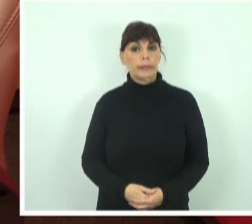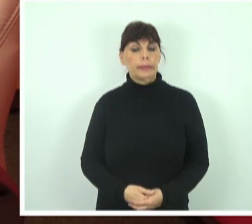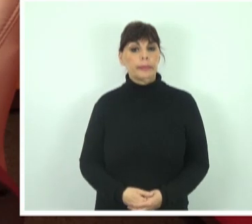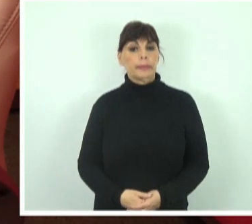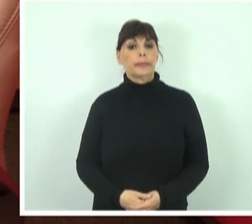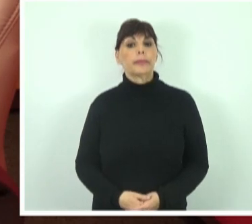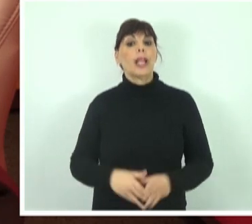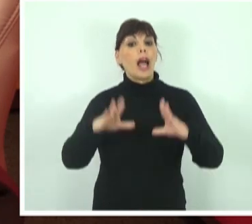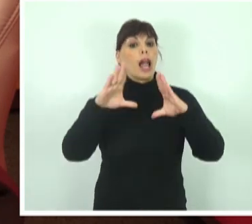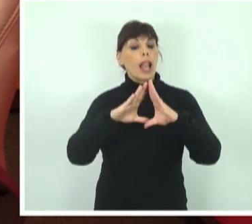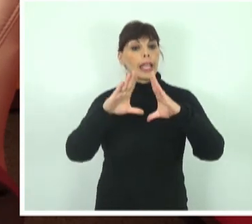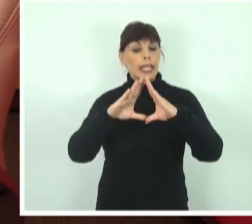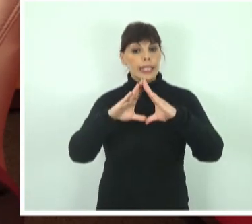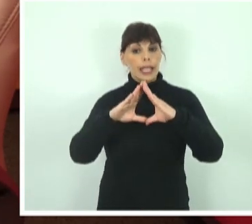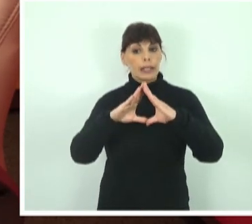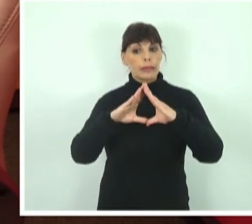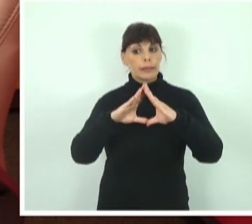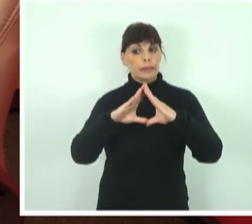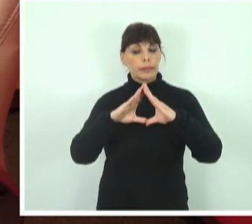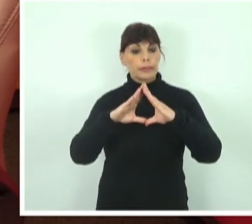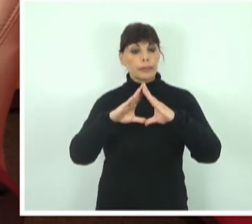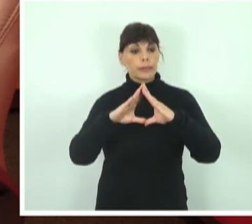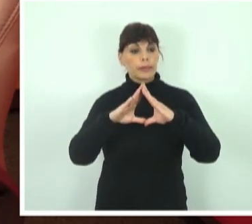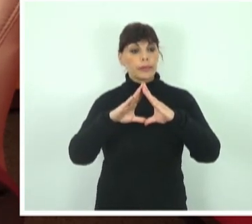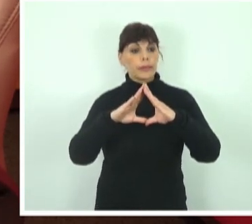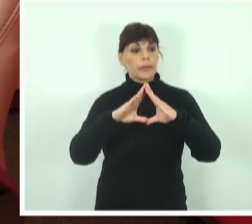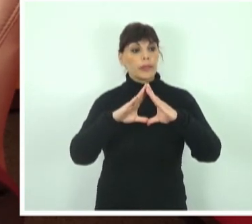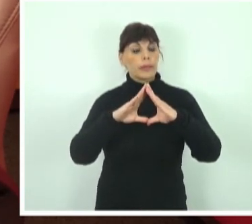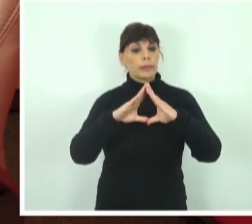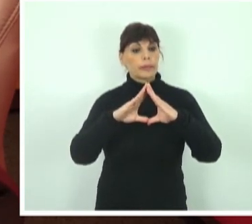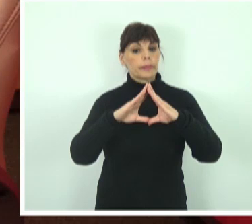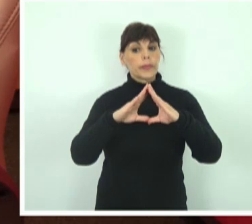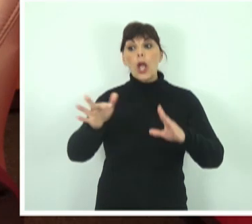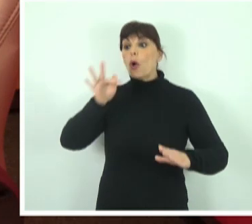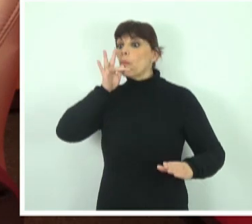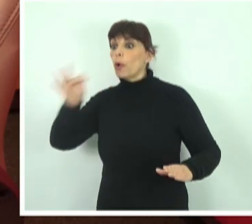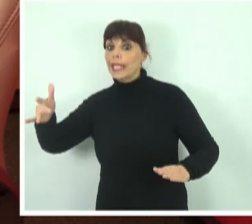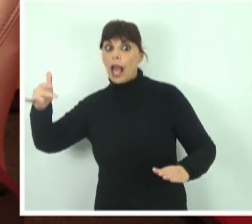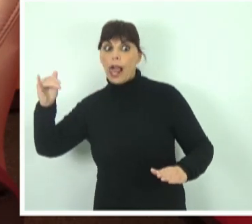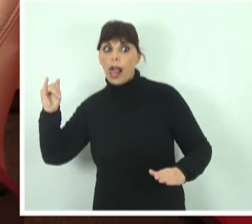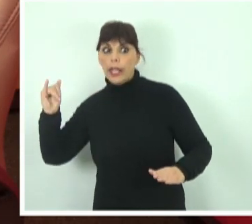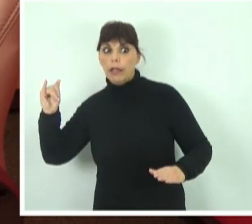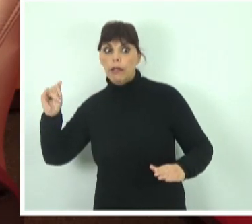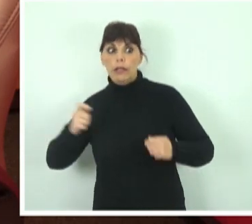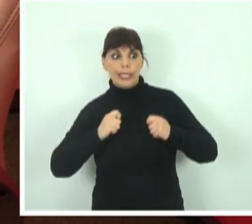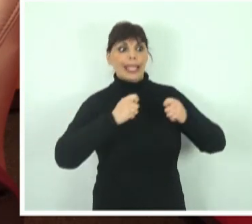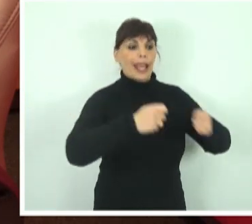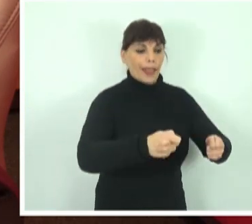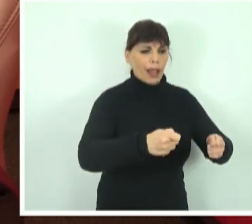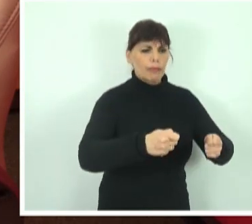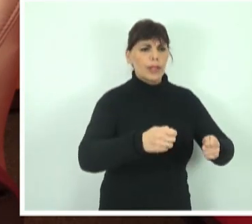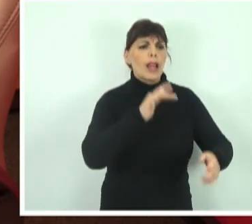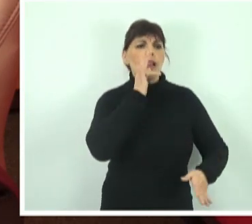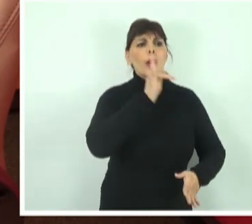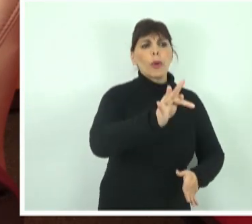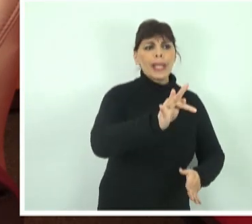Acuérdate que la iglesia, el único que tiene la promesa que va a sobrevivir todo, ni las puertas